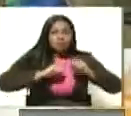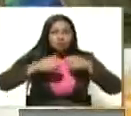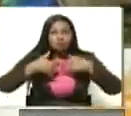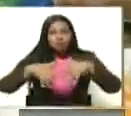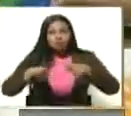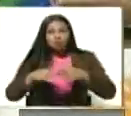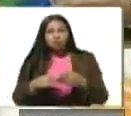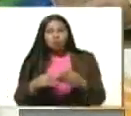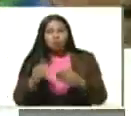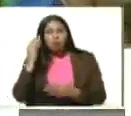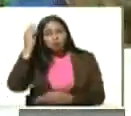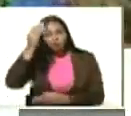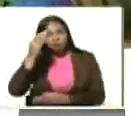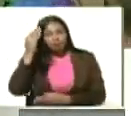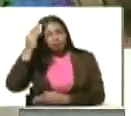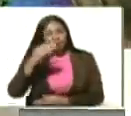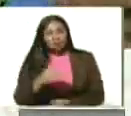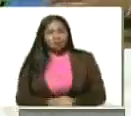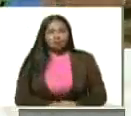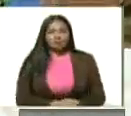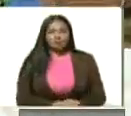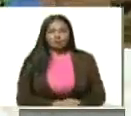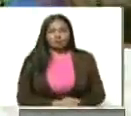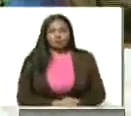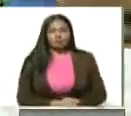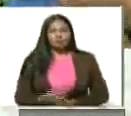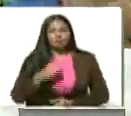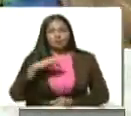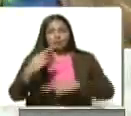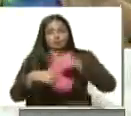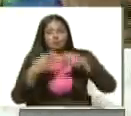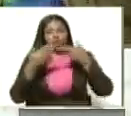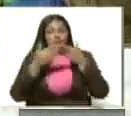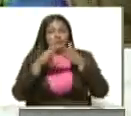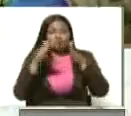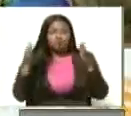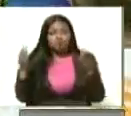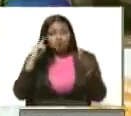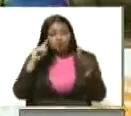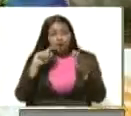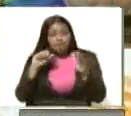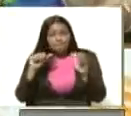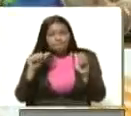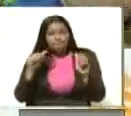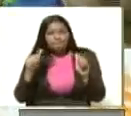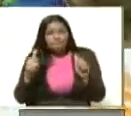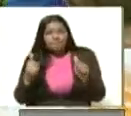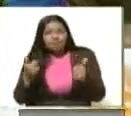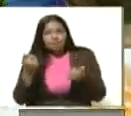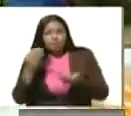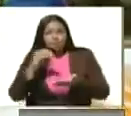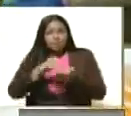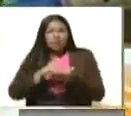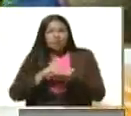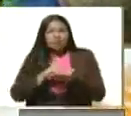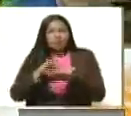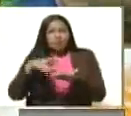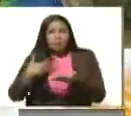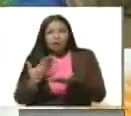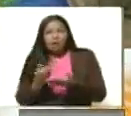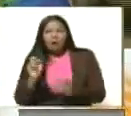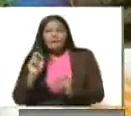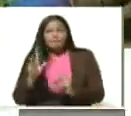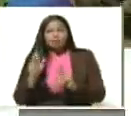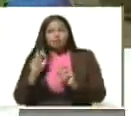movilización consciente. Y la revolución, en su apertura, ha puesto pues, en el camino estas posibilidades de